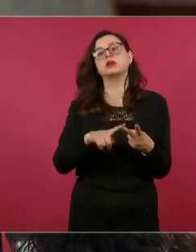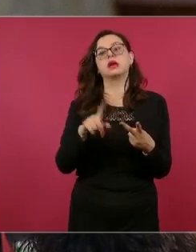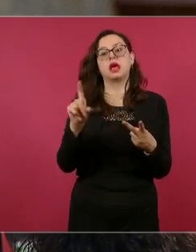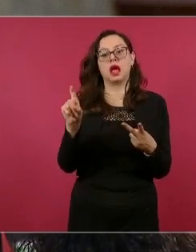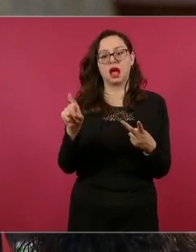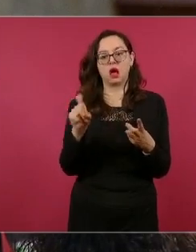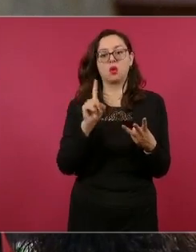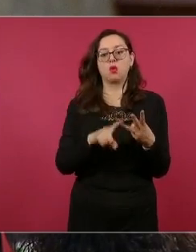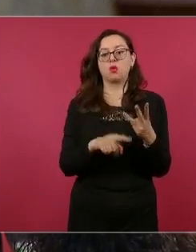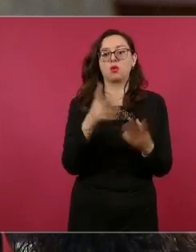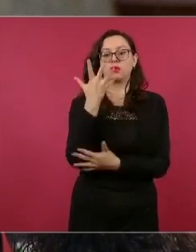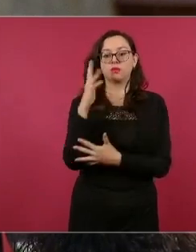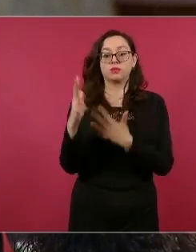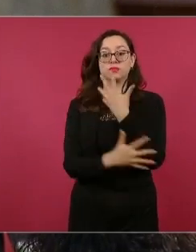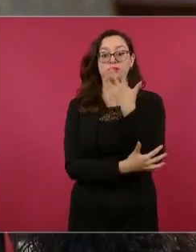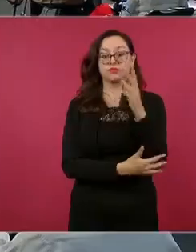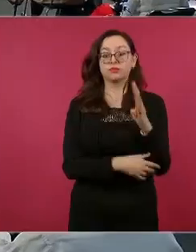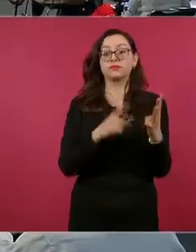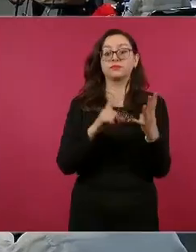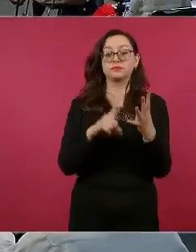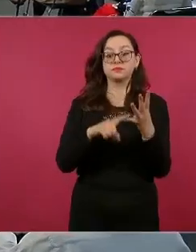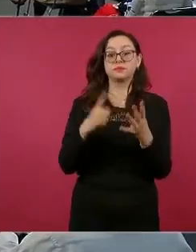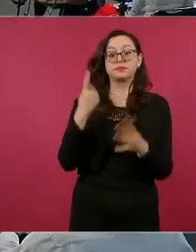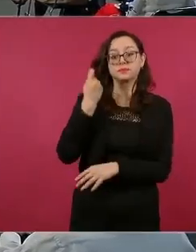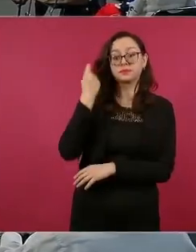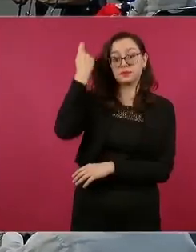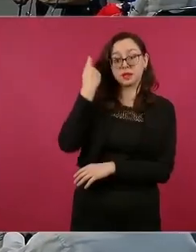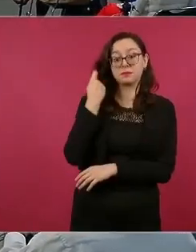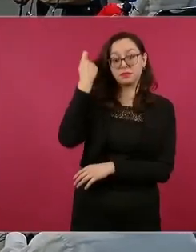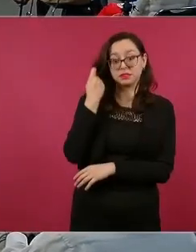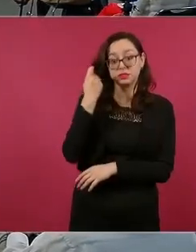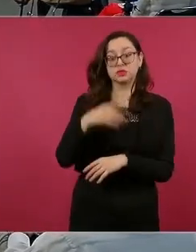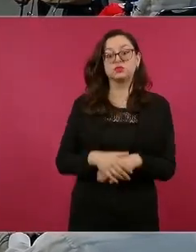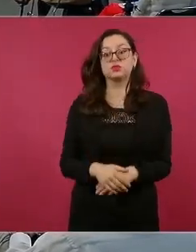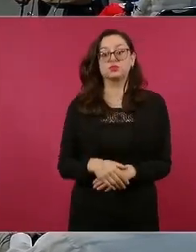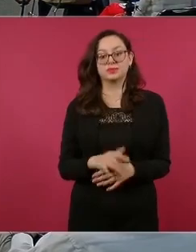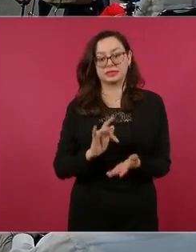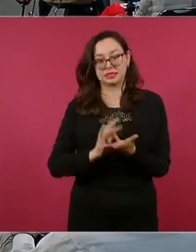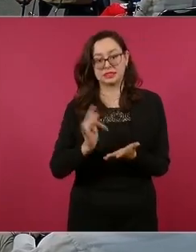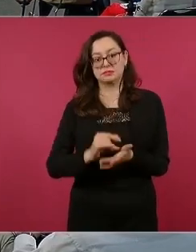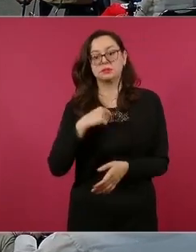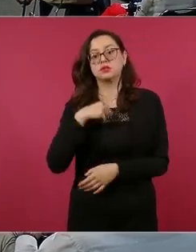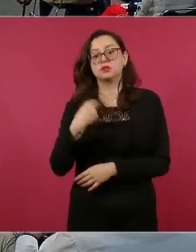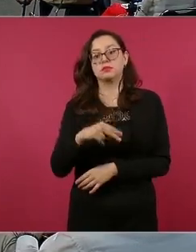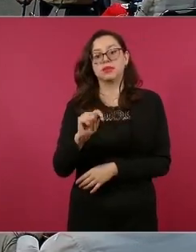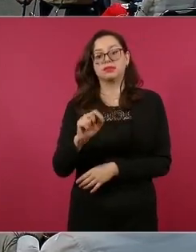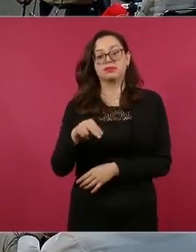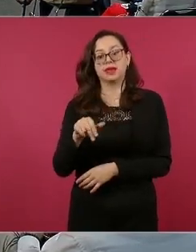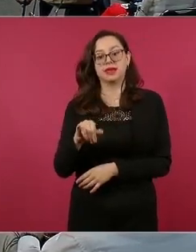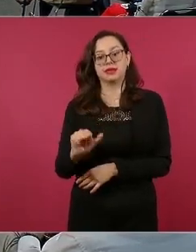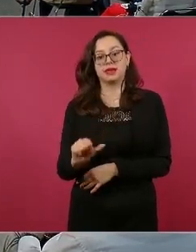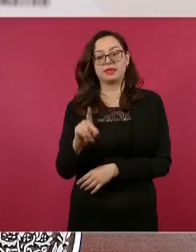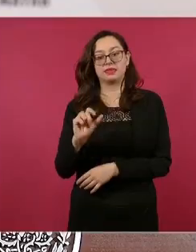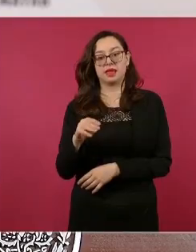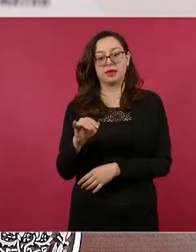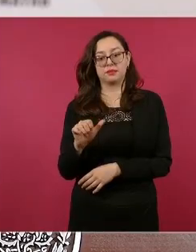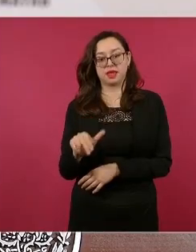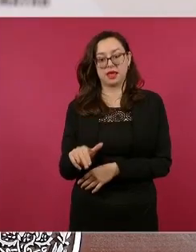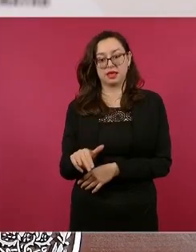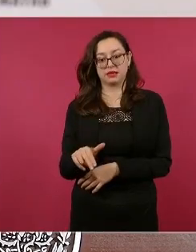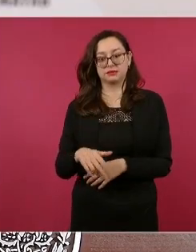ambiente, como la de pensiones. Esa sería mi primera pregunta. Gracias. Soy Tania Damián, de Ángulo 7. Sí, este, en efecto,